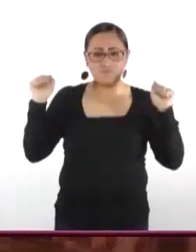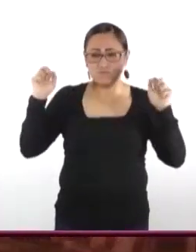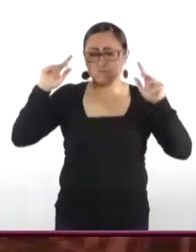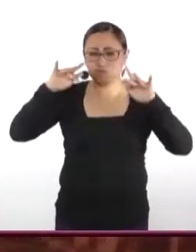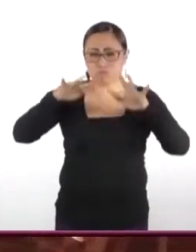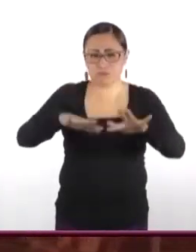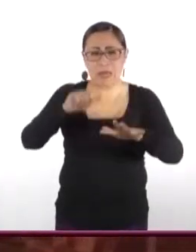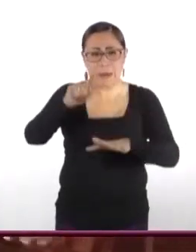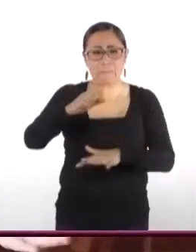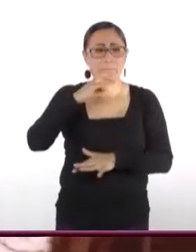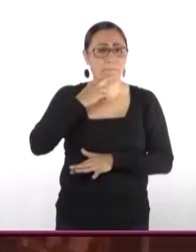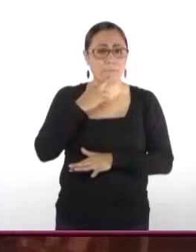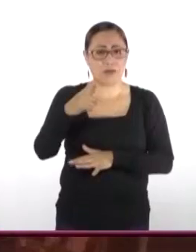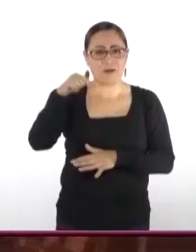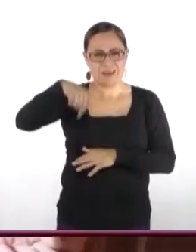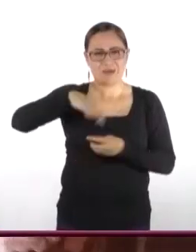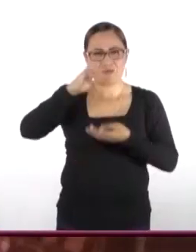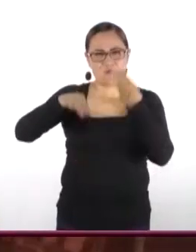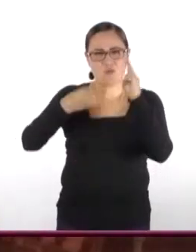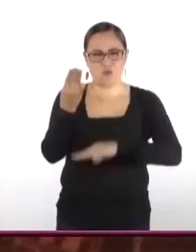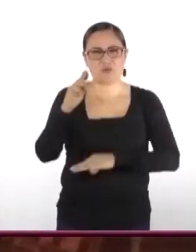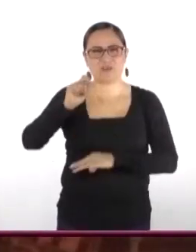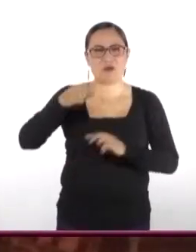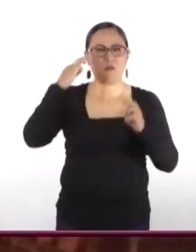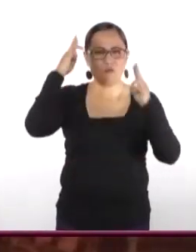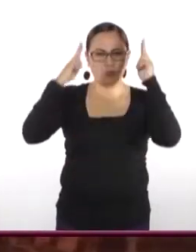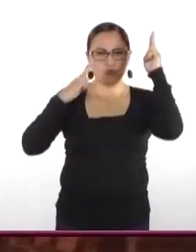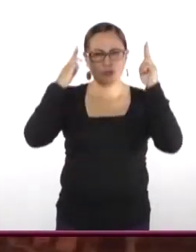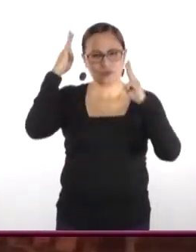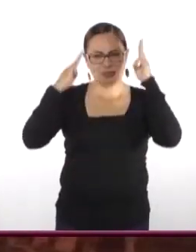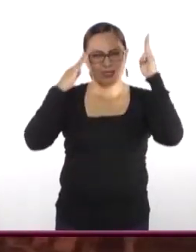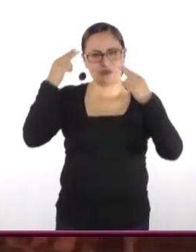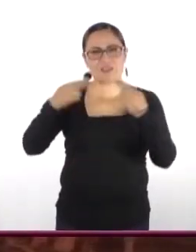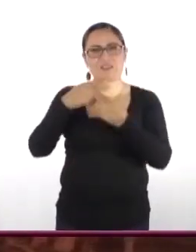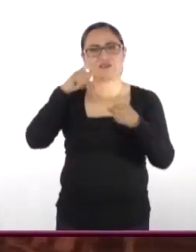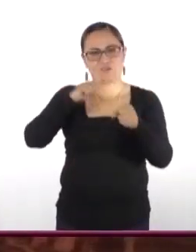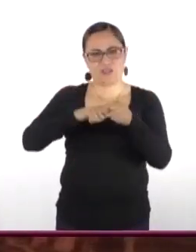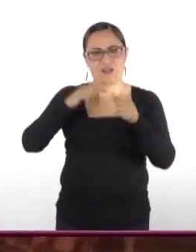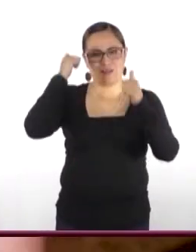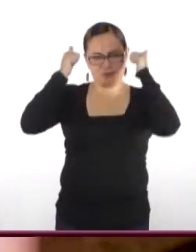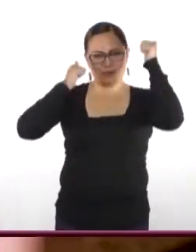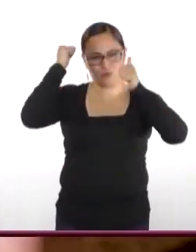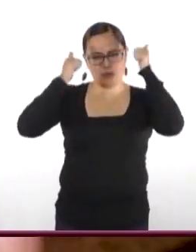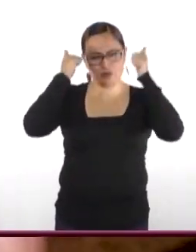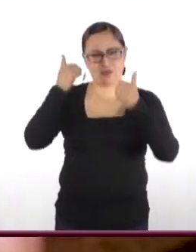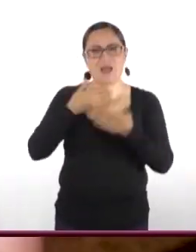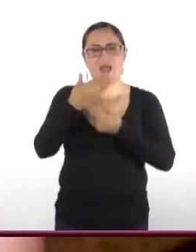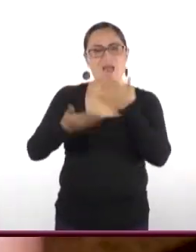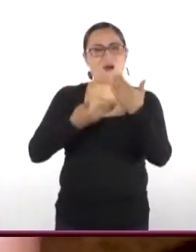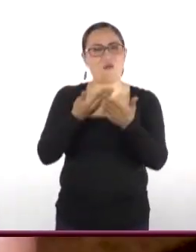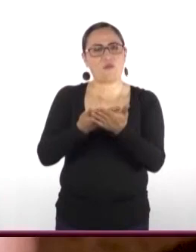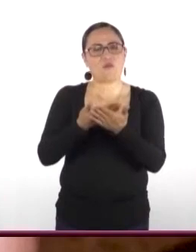México, el que es considerado uno de los mejores del mundo, el Museo Nacional de Antropología.